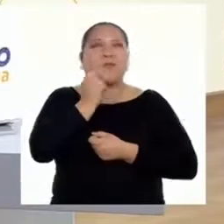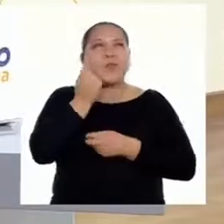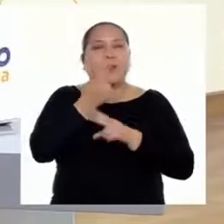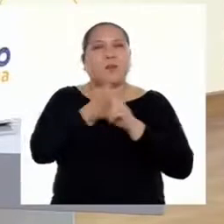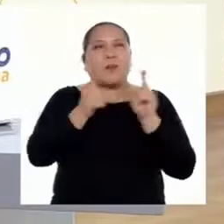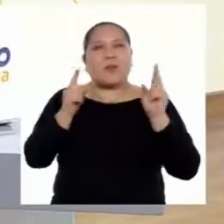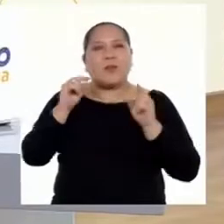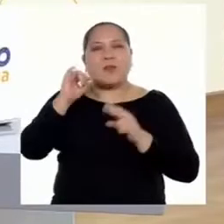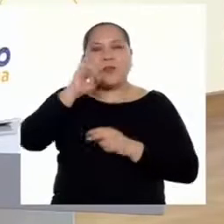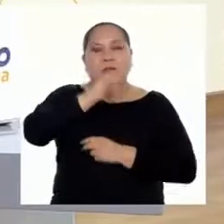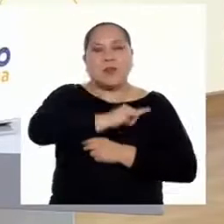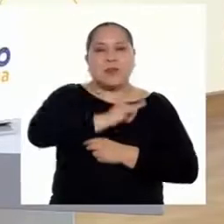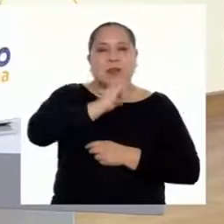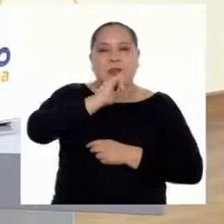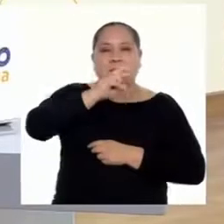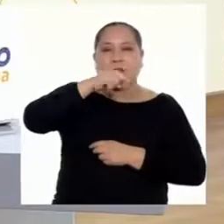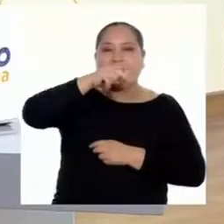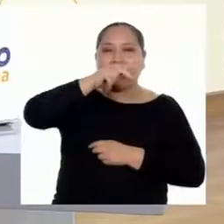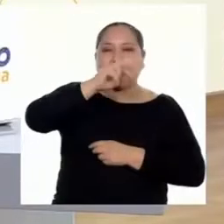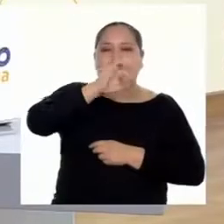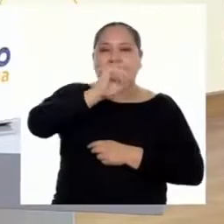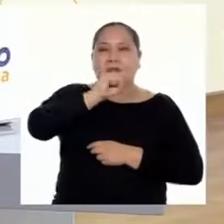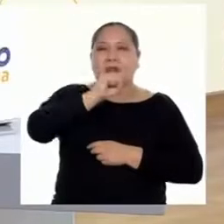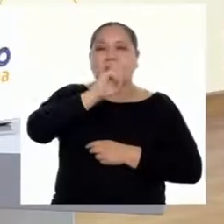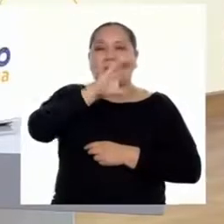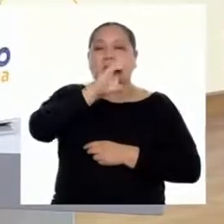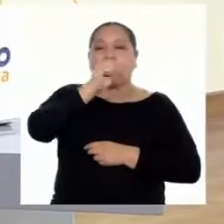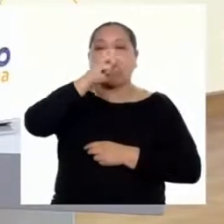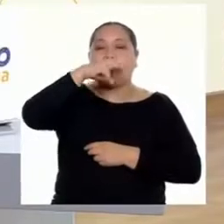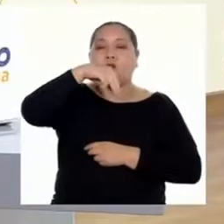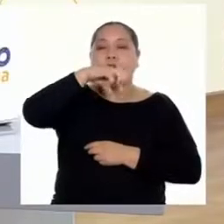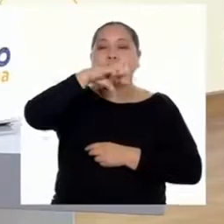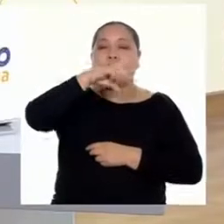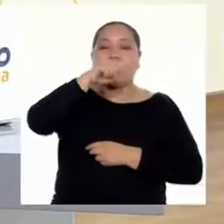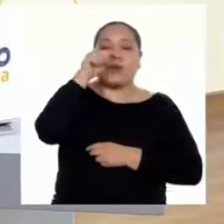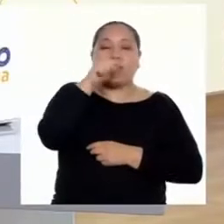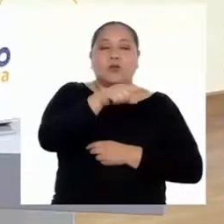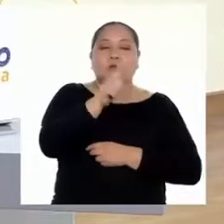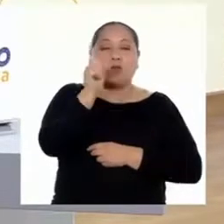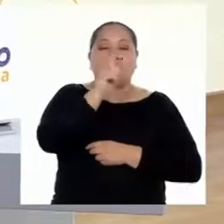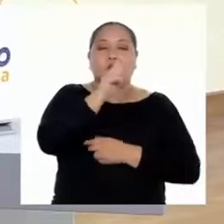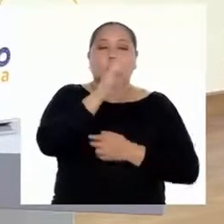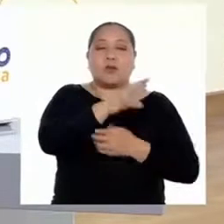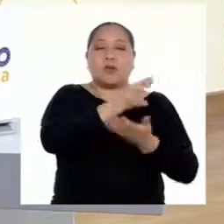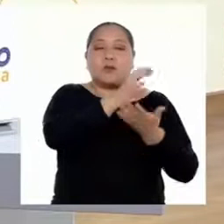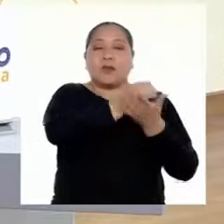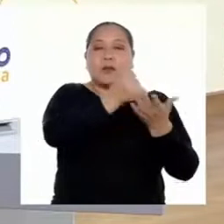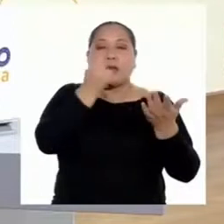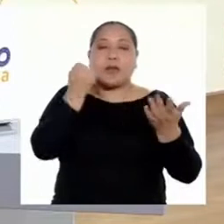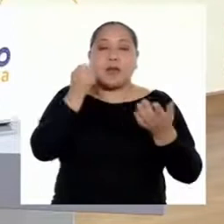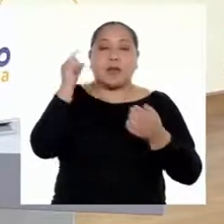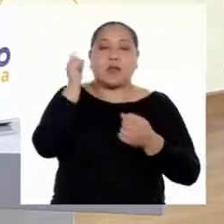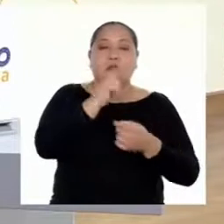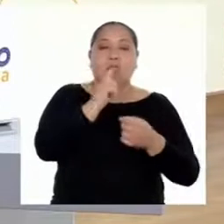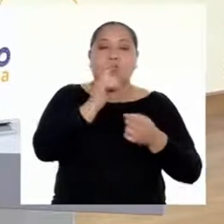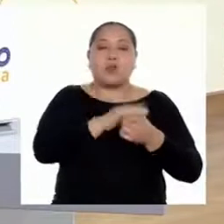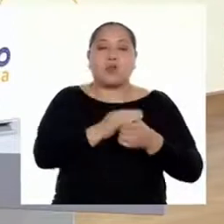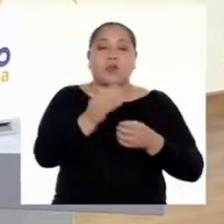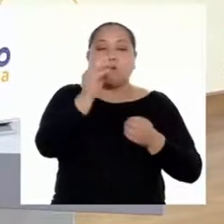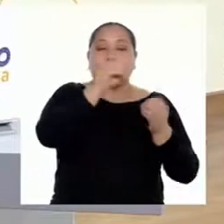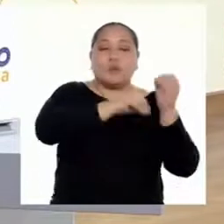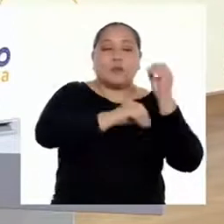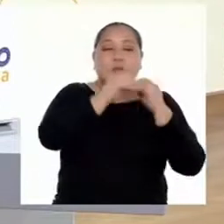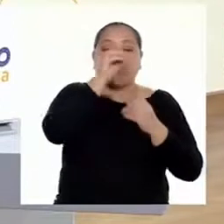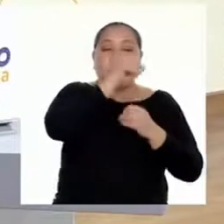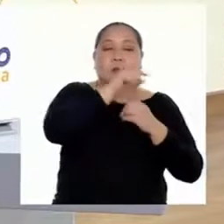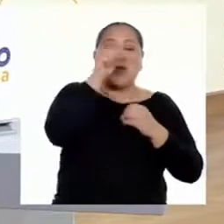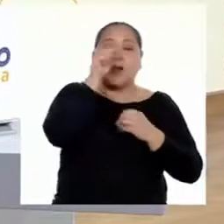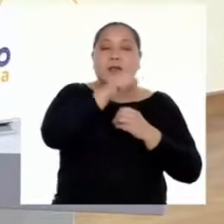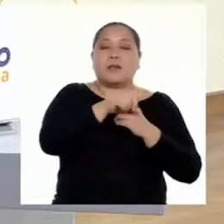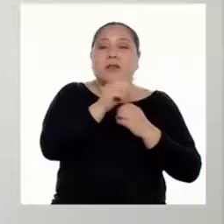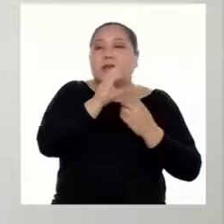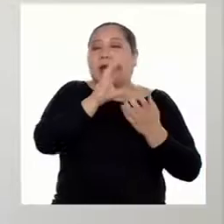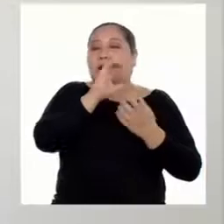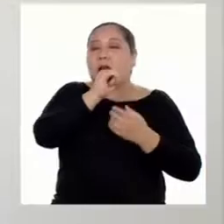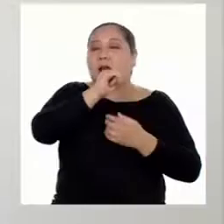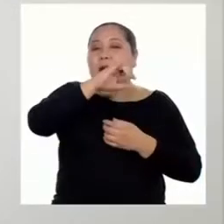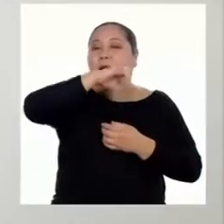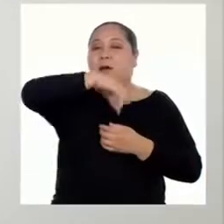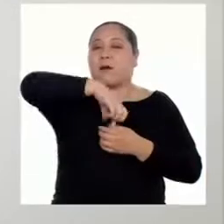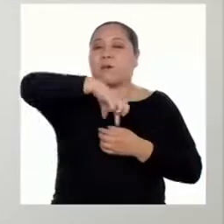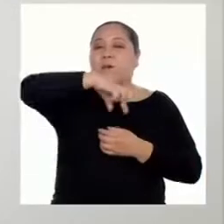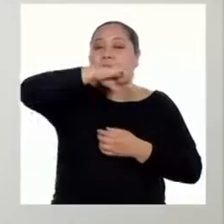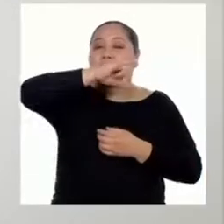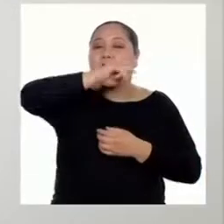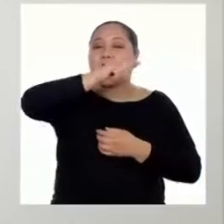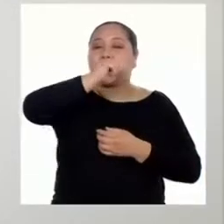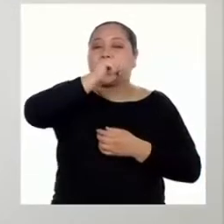Pero en el interés compuesto, esos intereses no se pueden retirar, sino que se deben acumular a ese capital inicial, ¿o me equivoco?